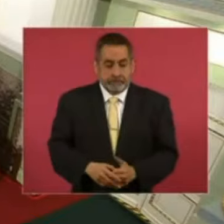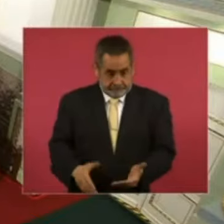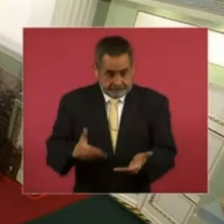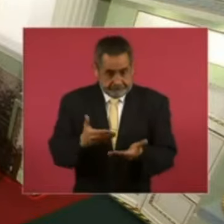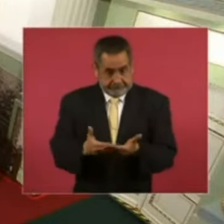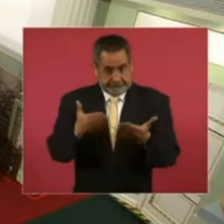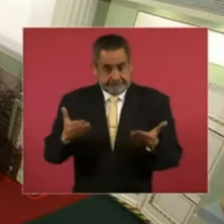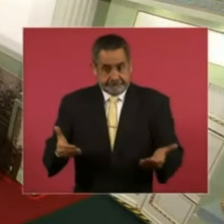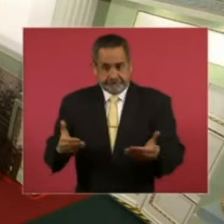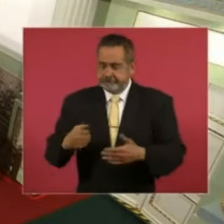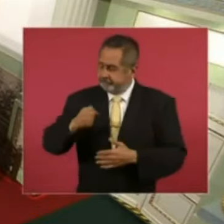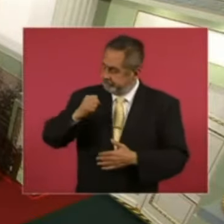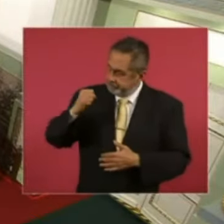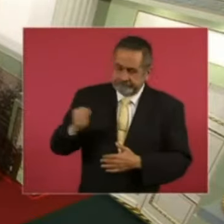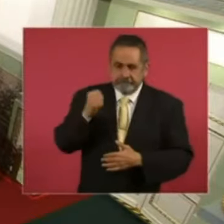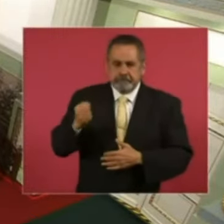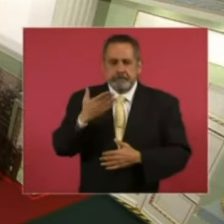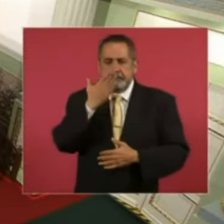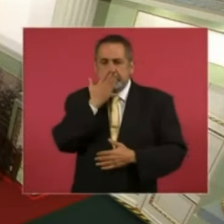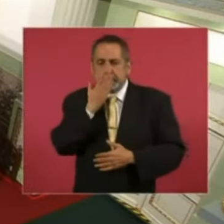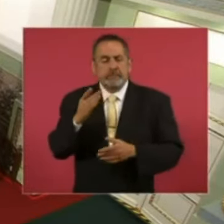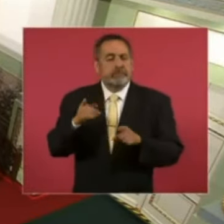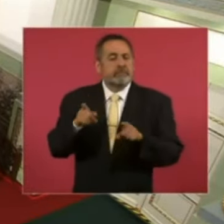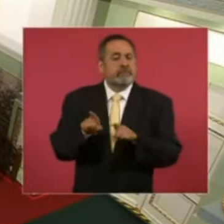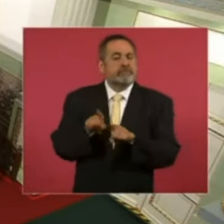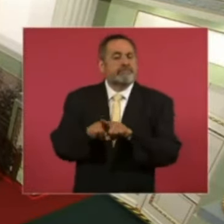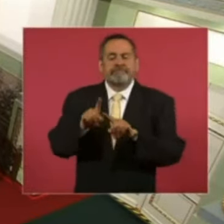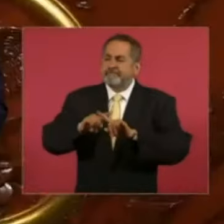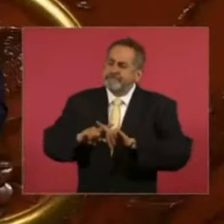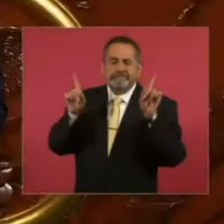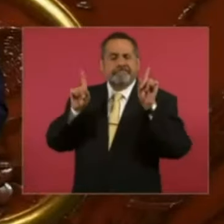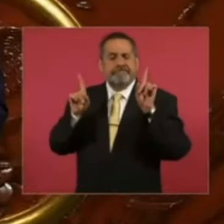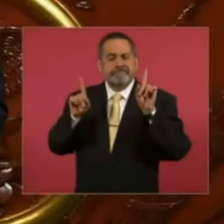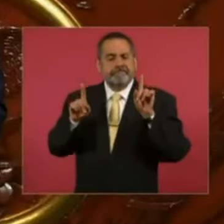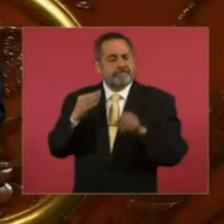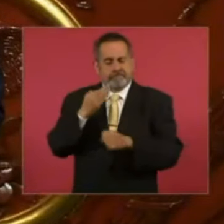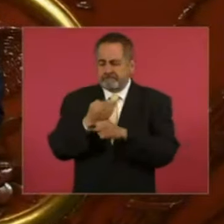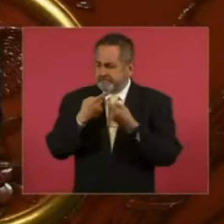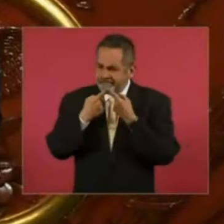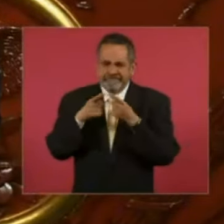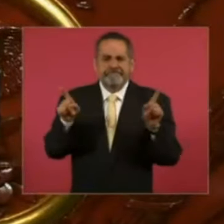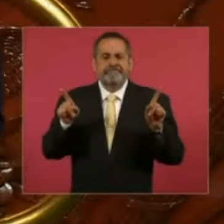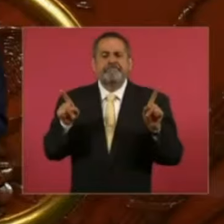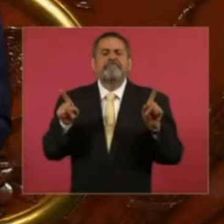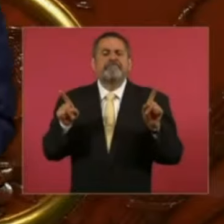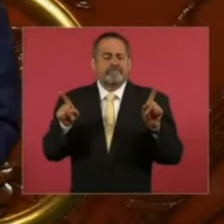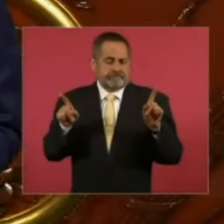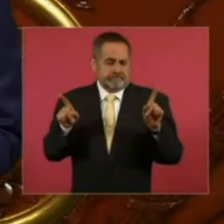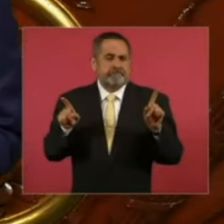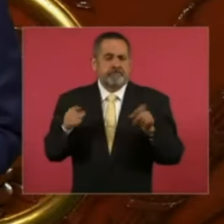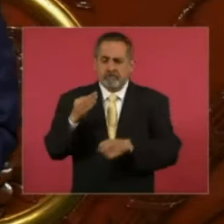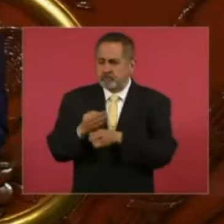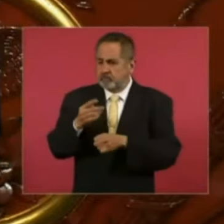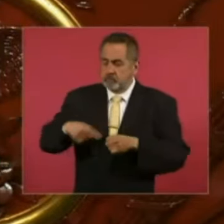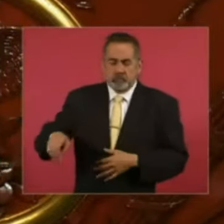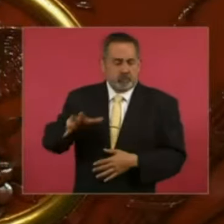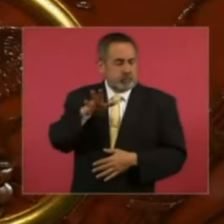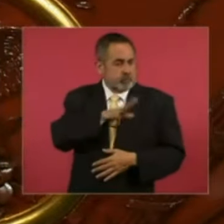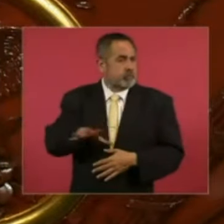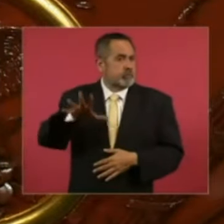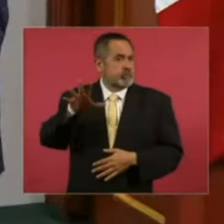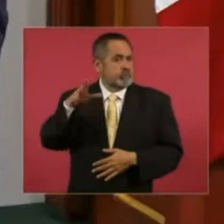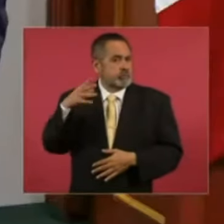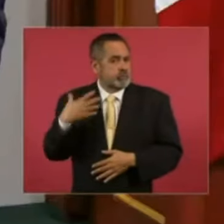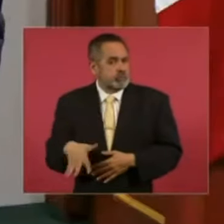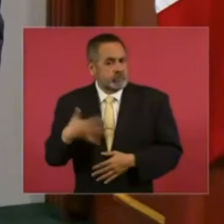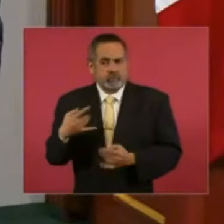muy relevante. Quizá no tenga la repercusión, pero es muy, muy relevante, Alejandro. Sí. Salvo que